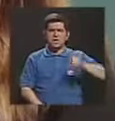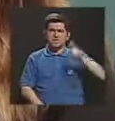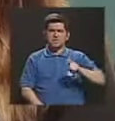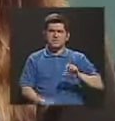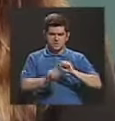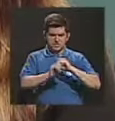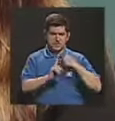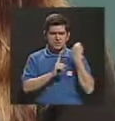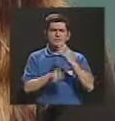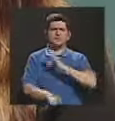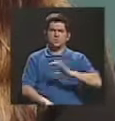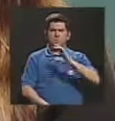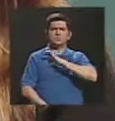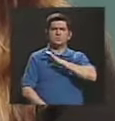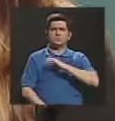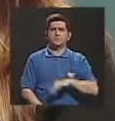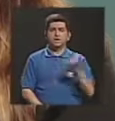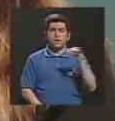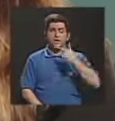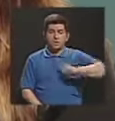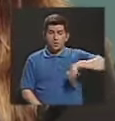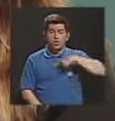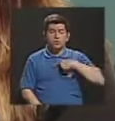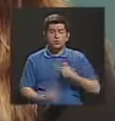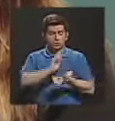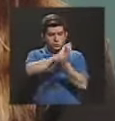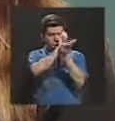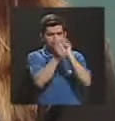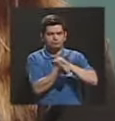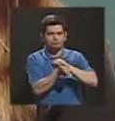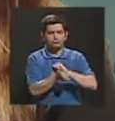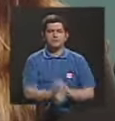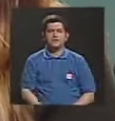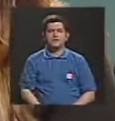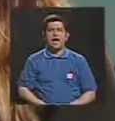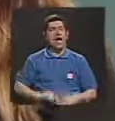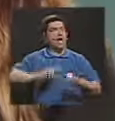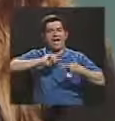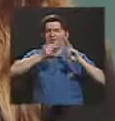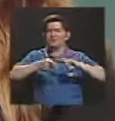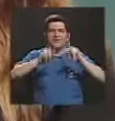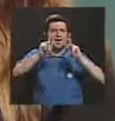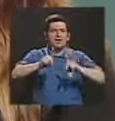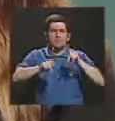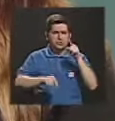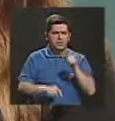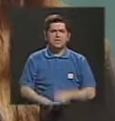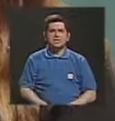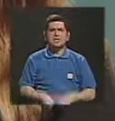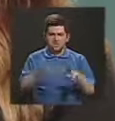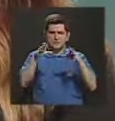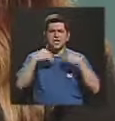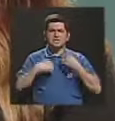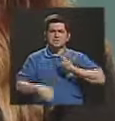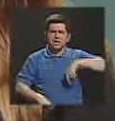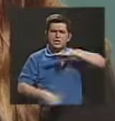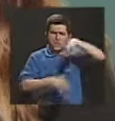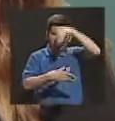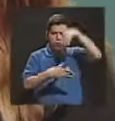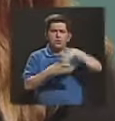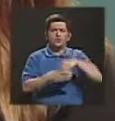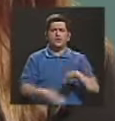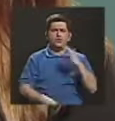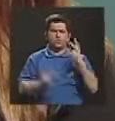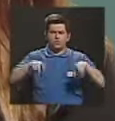ciertas condiciones, entonces también tenemos que adaptarnos. Y es al revés, queremos que estas personas se adapten a nuestro contexto, a